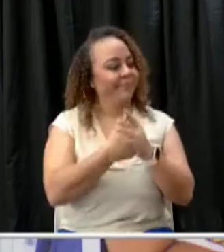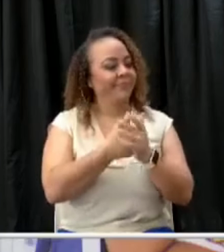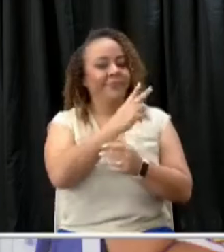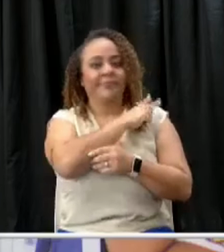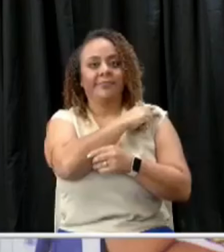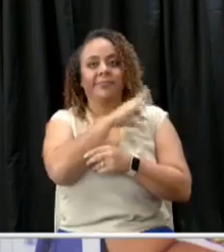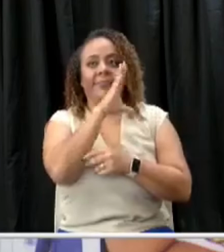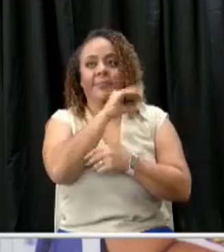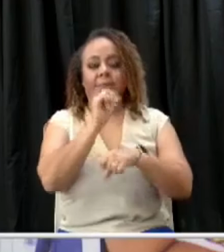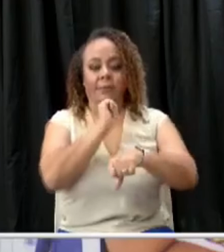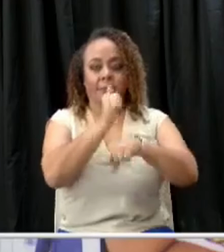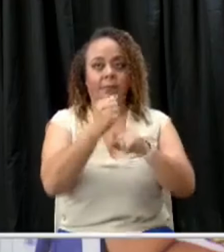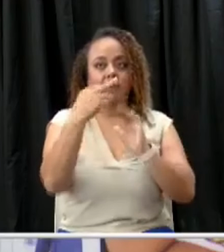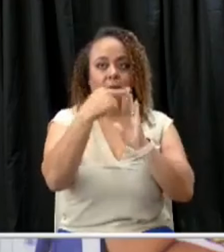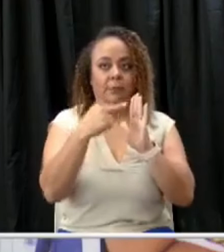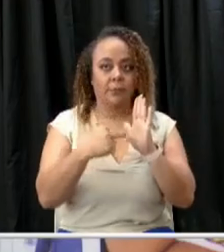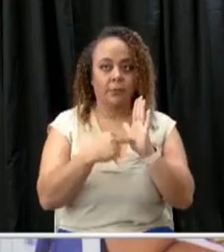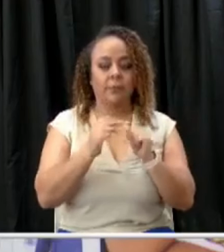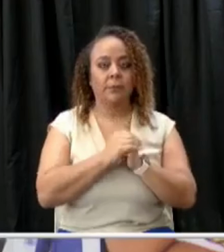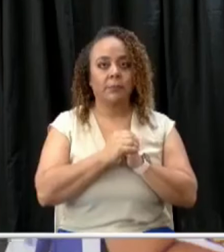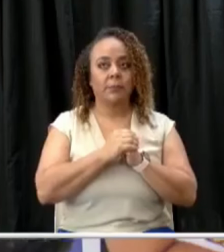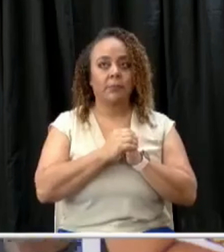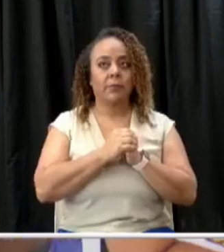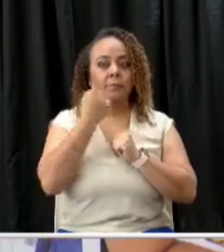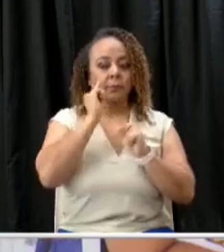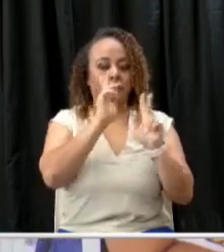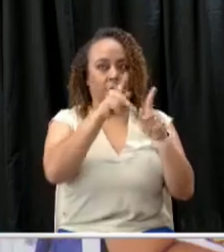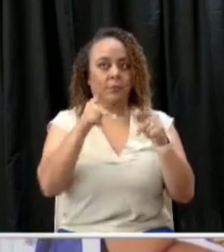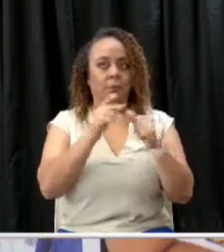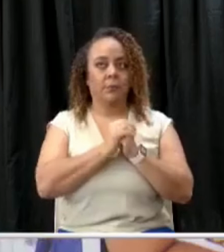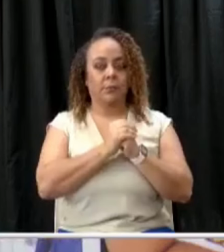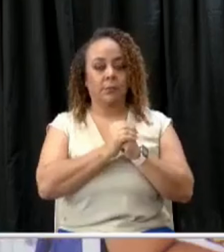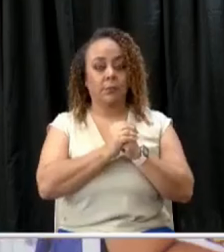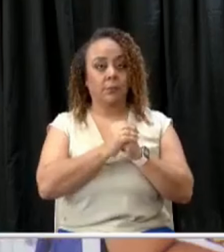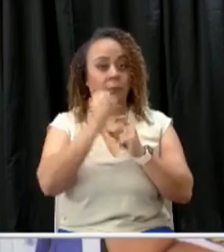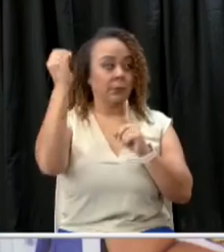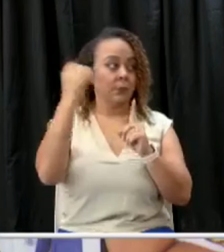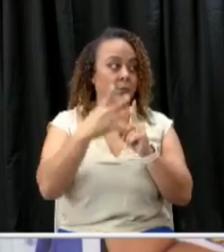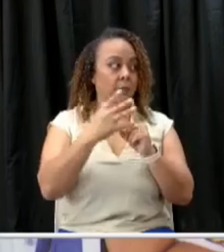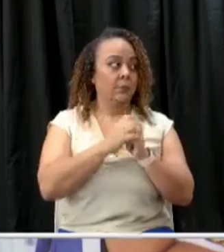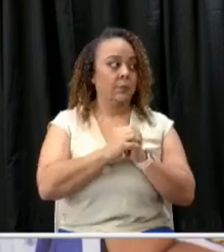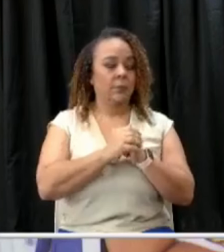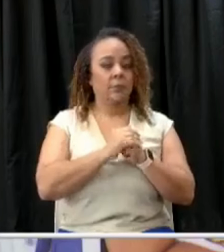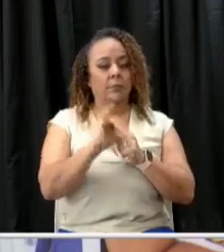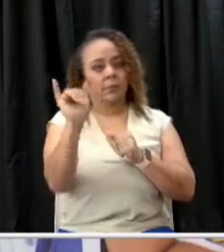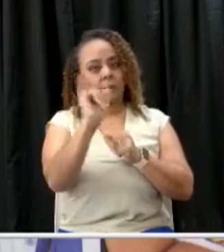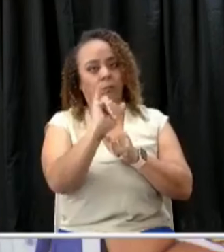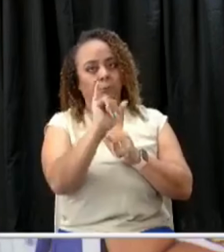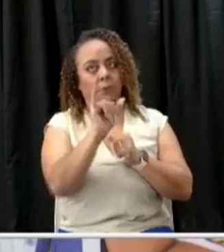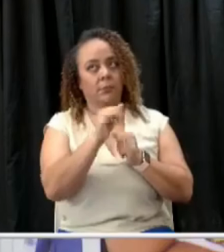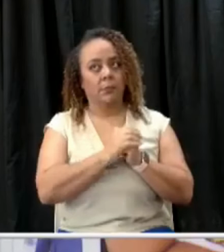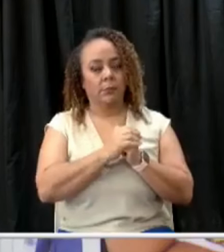y tanto lo establece el reglamento para personas expuestas al sol, pero también